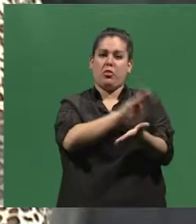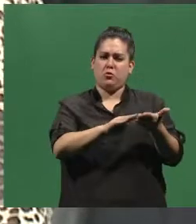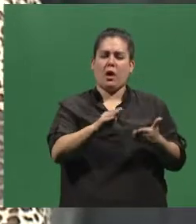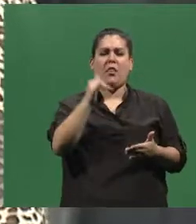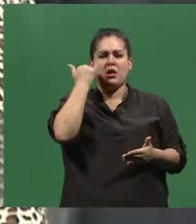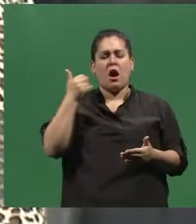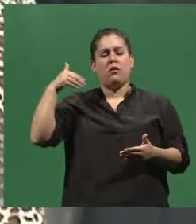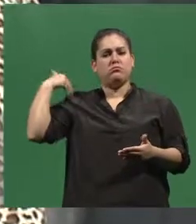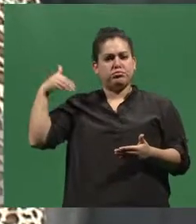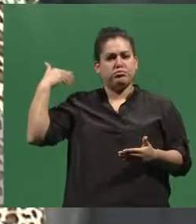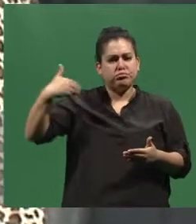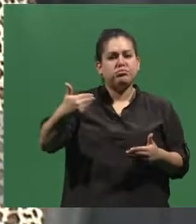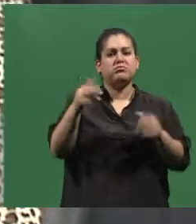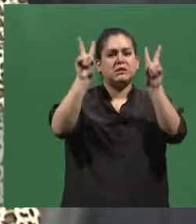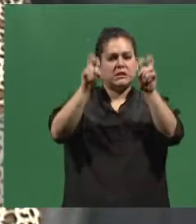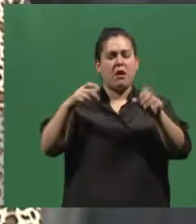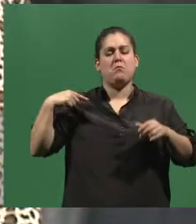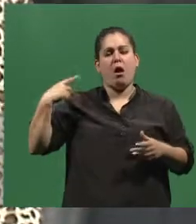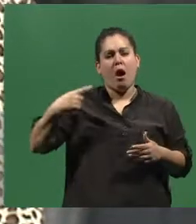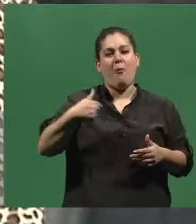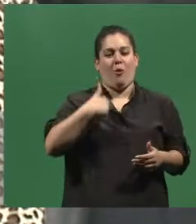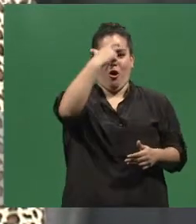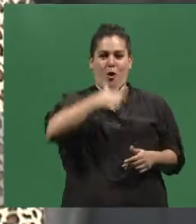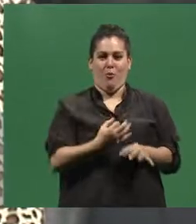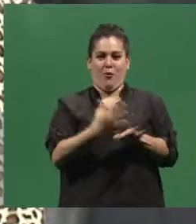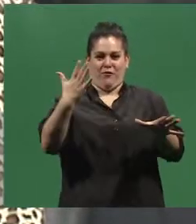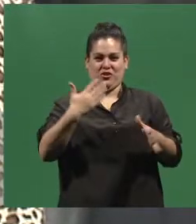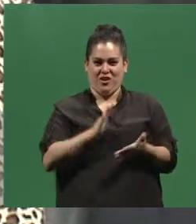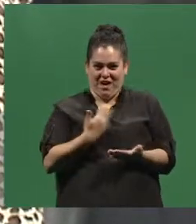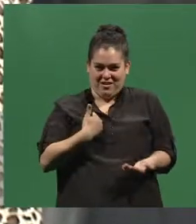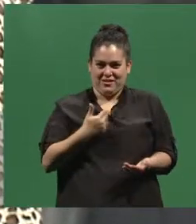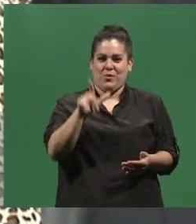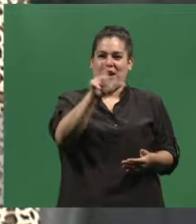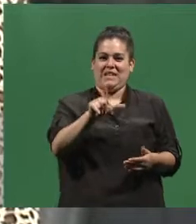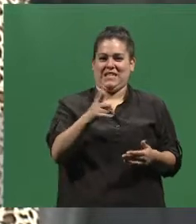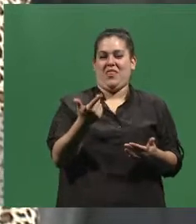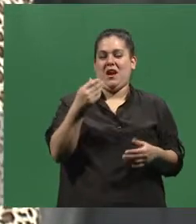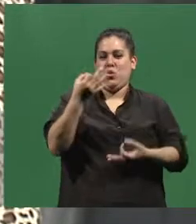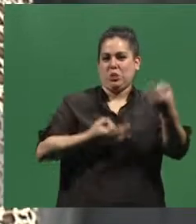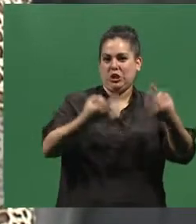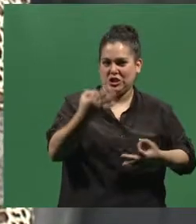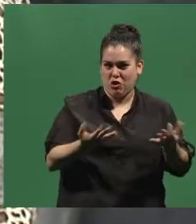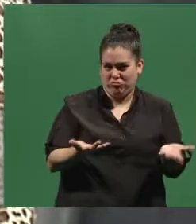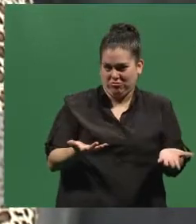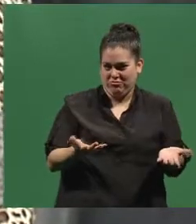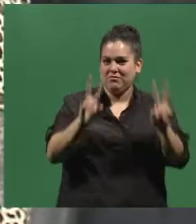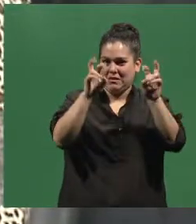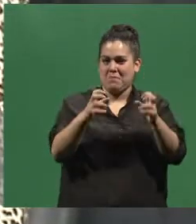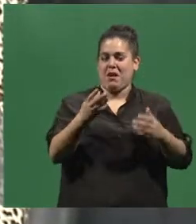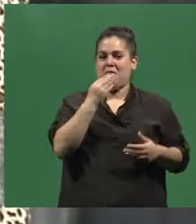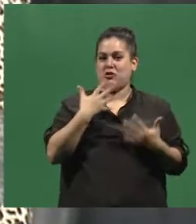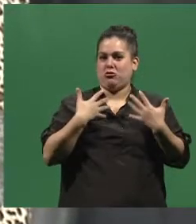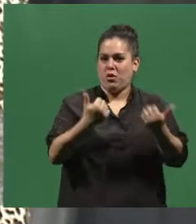venimos trabajando estas temáticas por mi profesión sobre alimentación saludable y creíamos, y